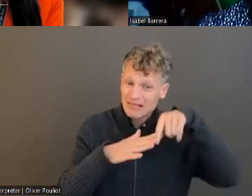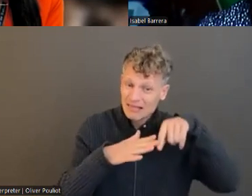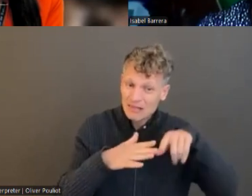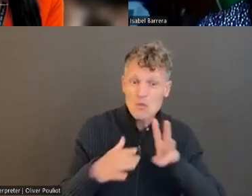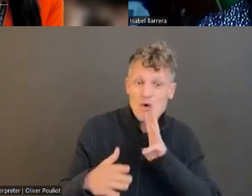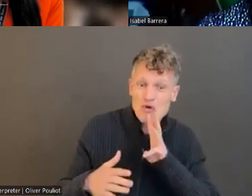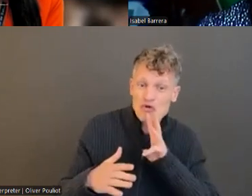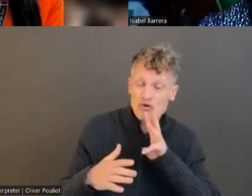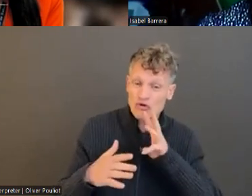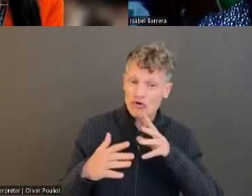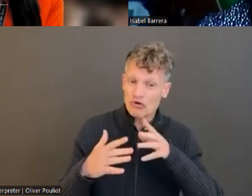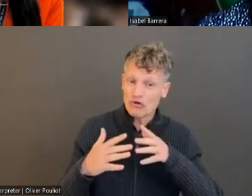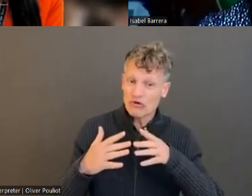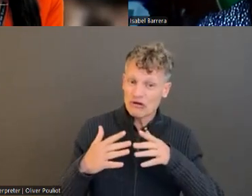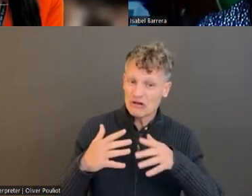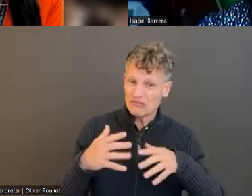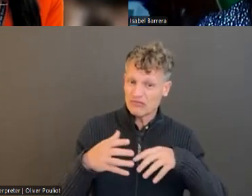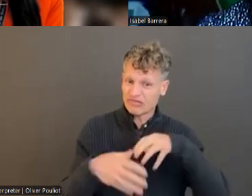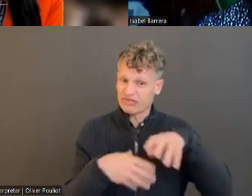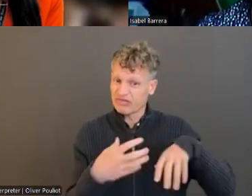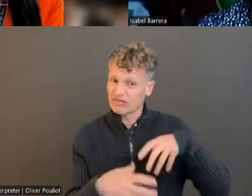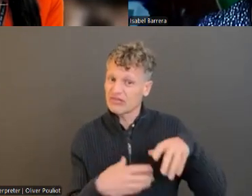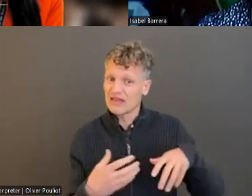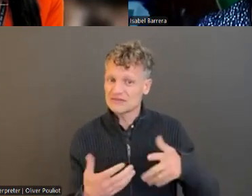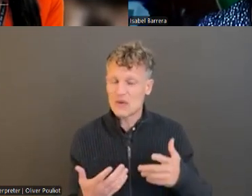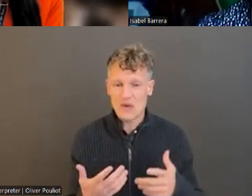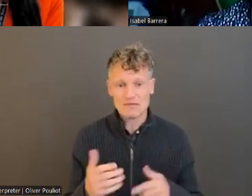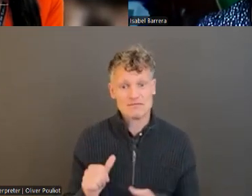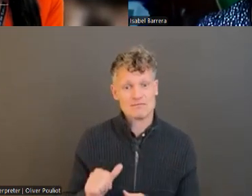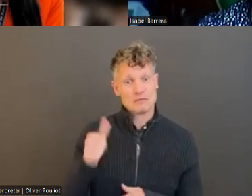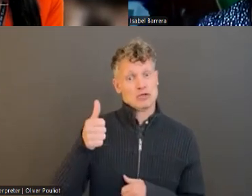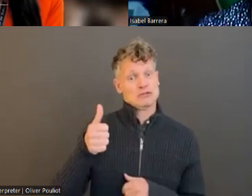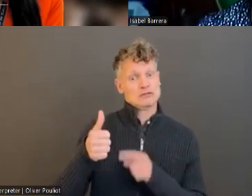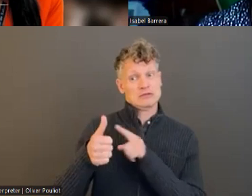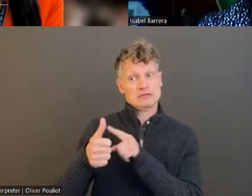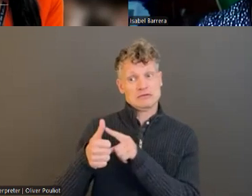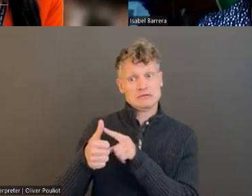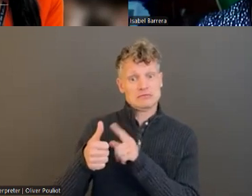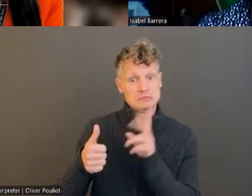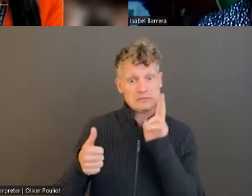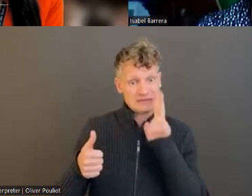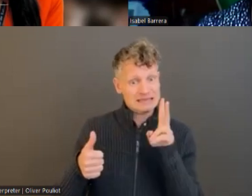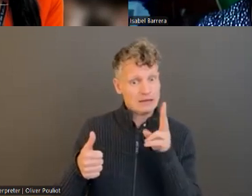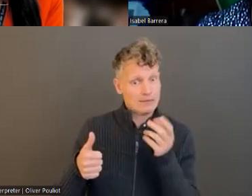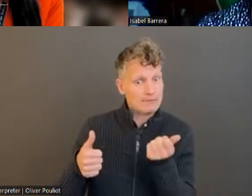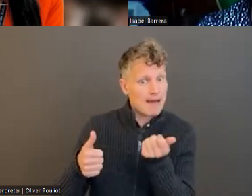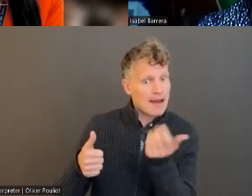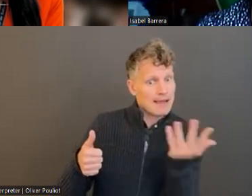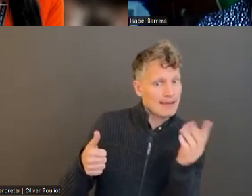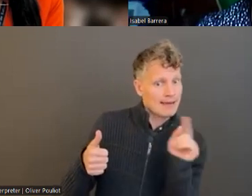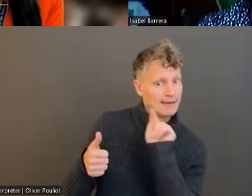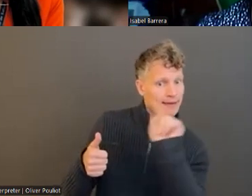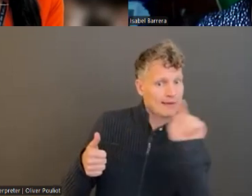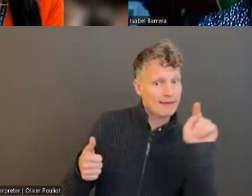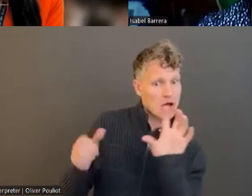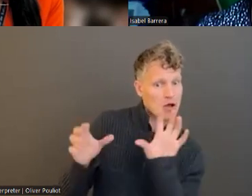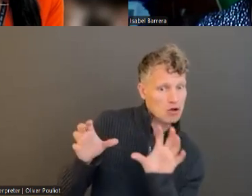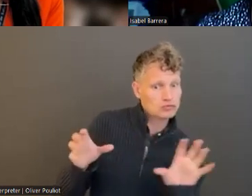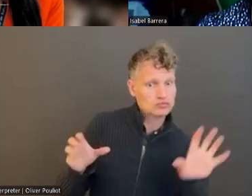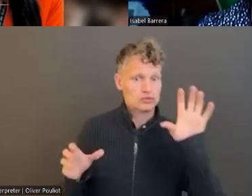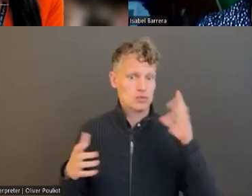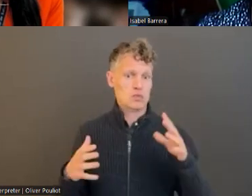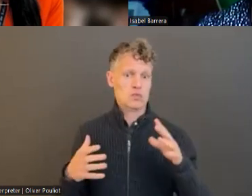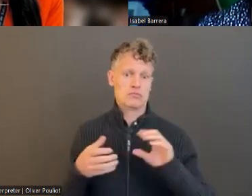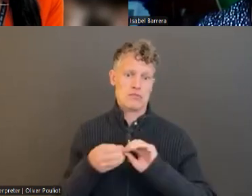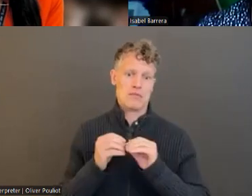los países que tienen un problema en dónde está, porque la segunda pregunta que nos hacen luego de sorprenderse es, ¿y dónde están esas